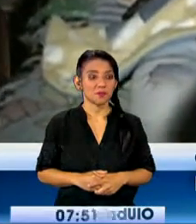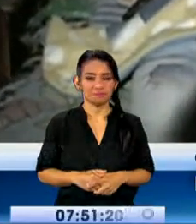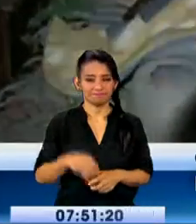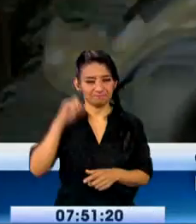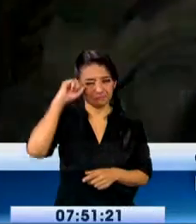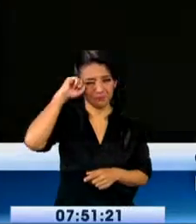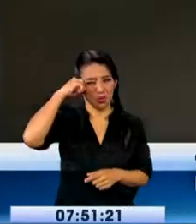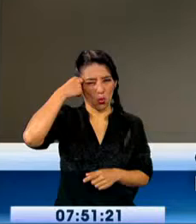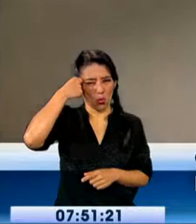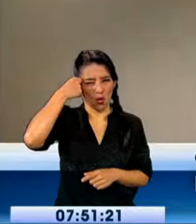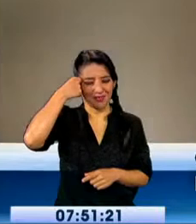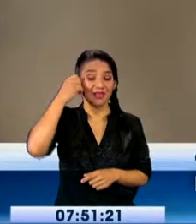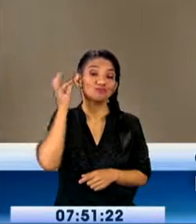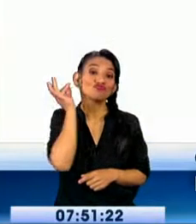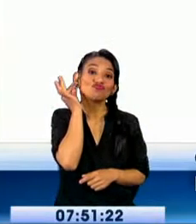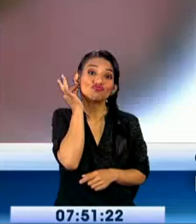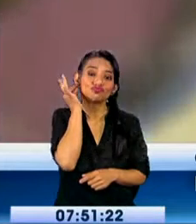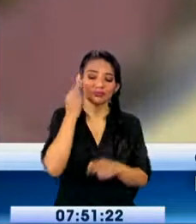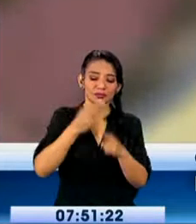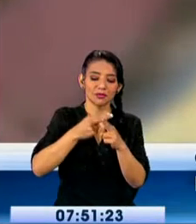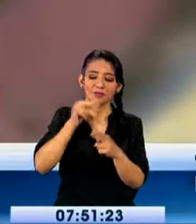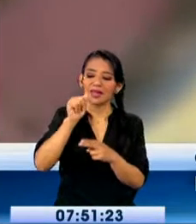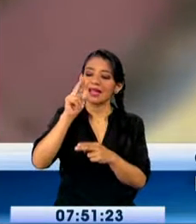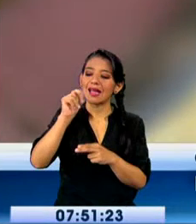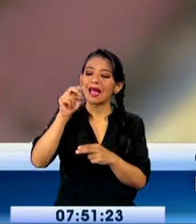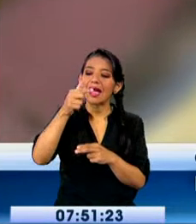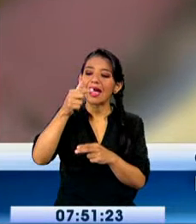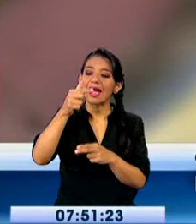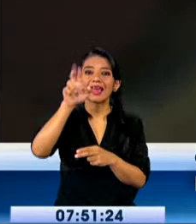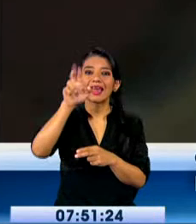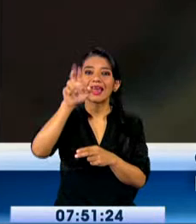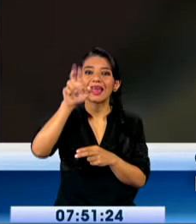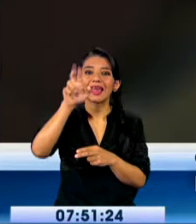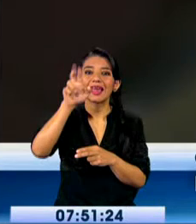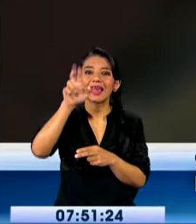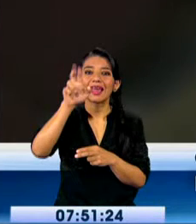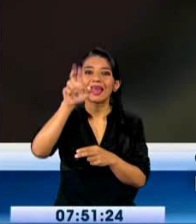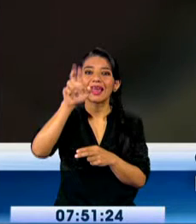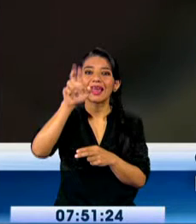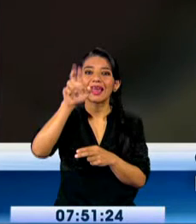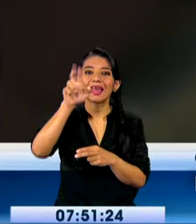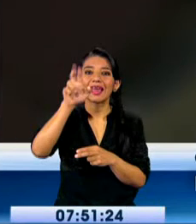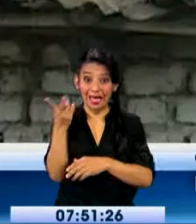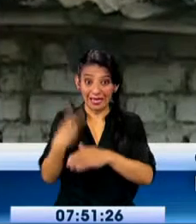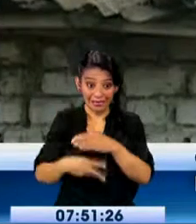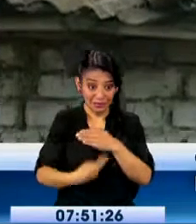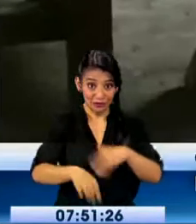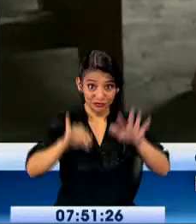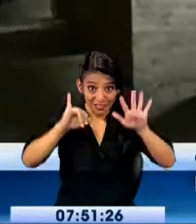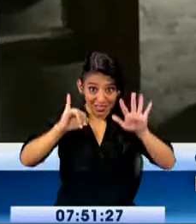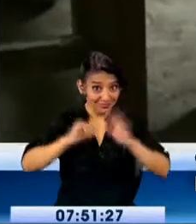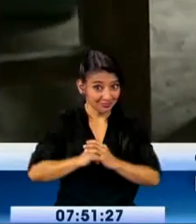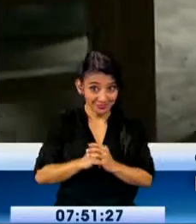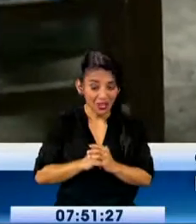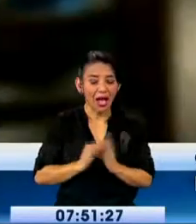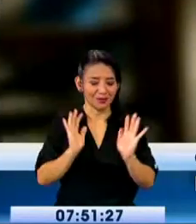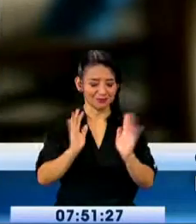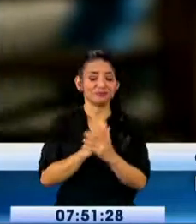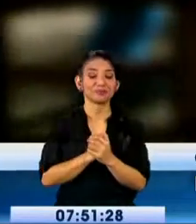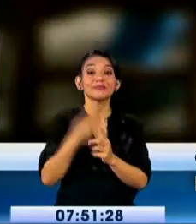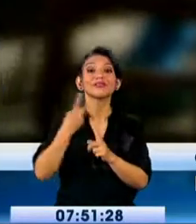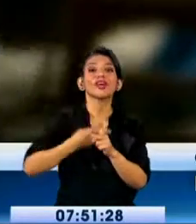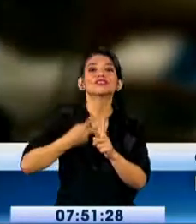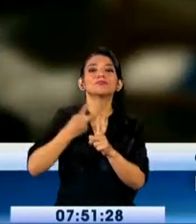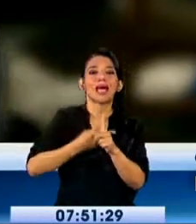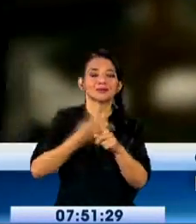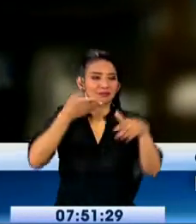Amigos televidentes, la historia de Angélica, su madre y sus 6 pequeños hijos. Si no lo hacen, echémosle un vistazo. Hace aproximadamente 2 meses